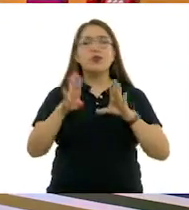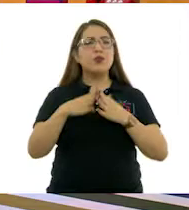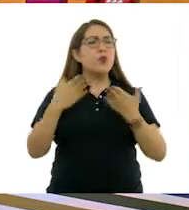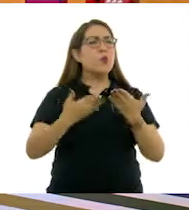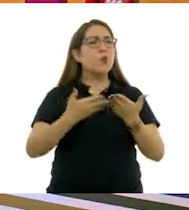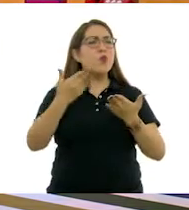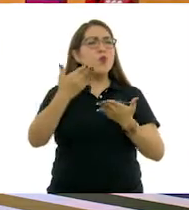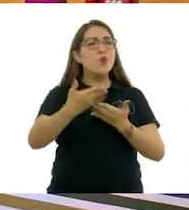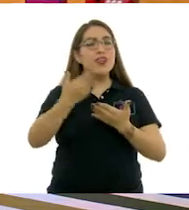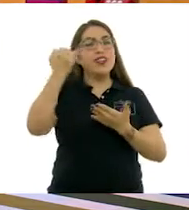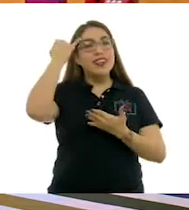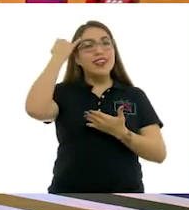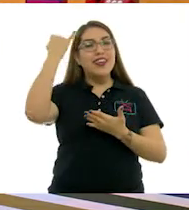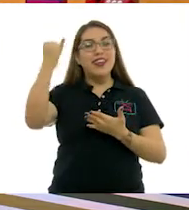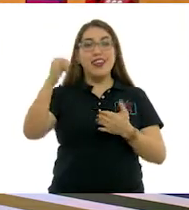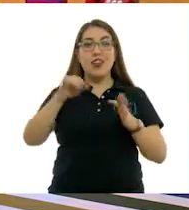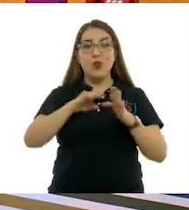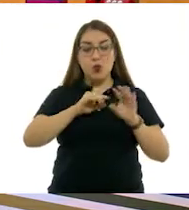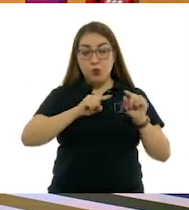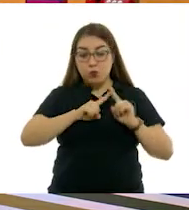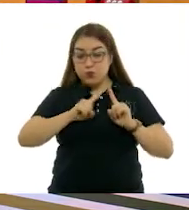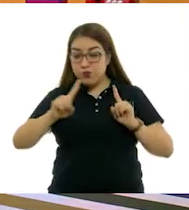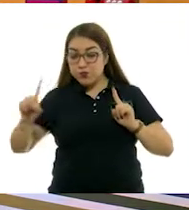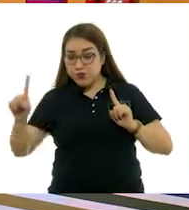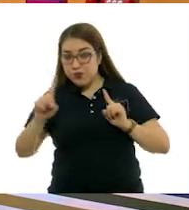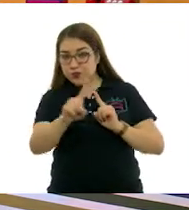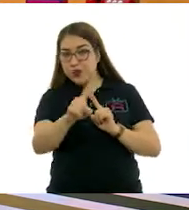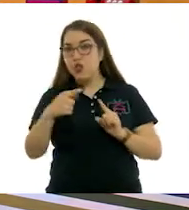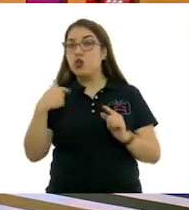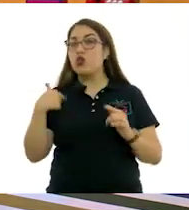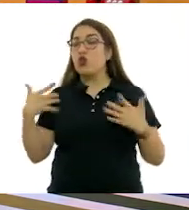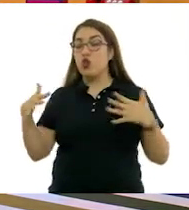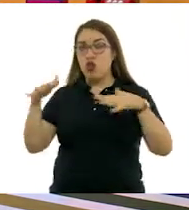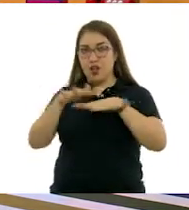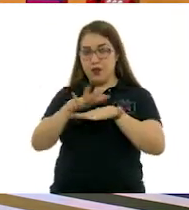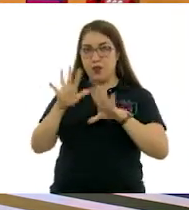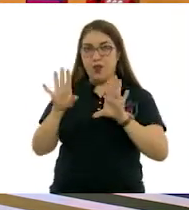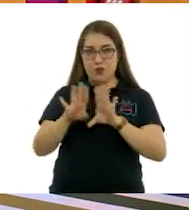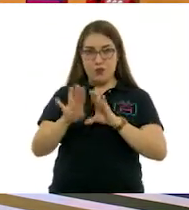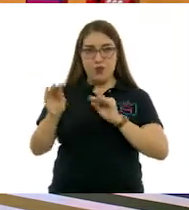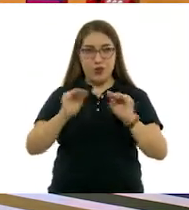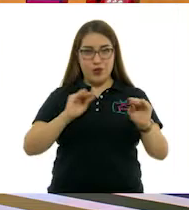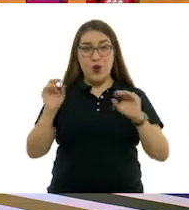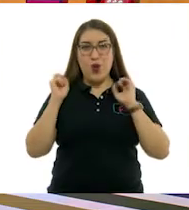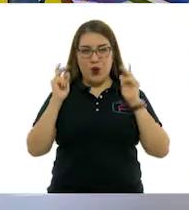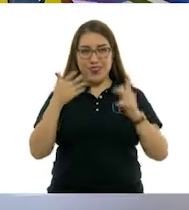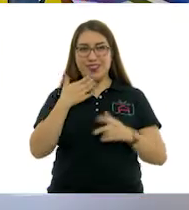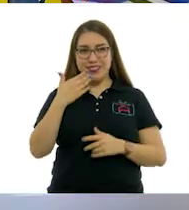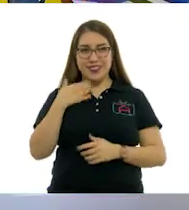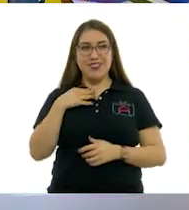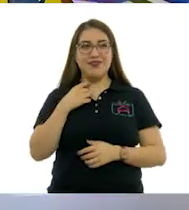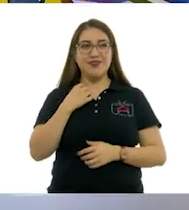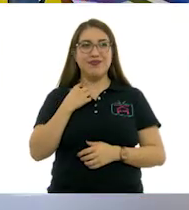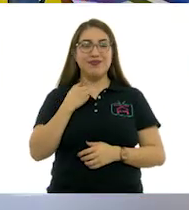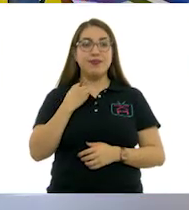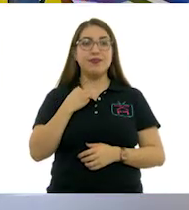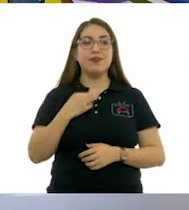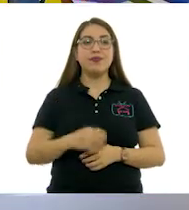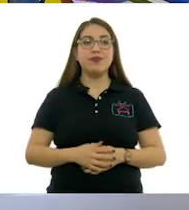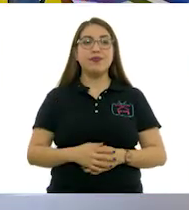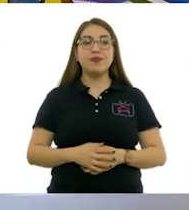la trayectoria más bien, y yo voy a hacer diferentes desplazamientos. Ah, muy bien. ¿Sale? Bueno. Entonces, ¿te